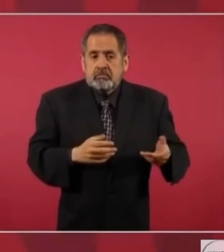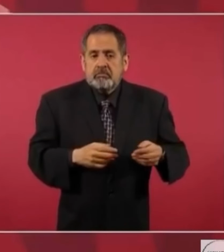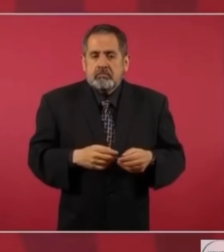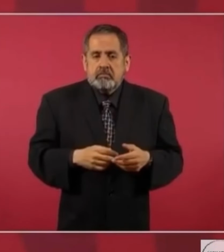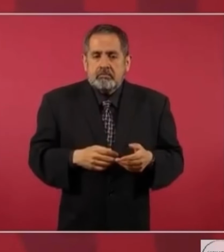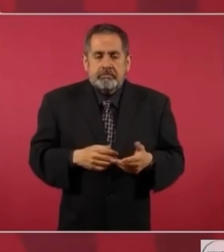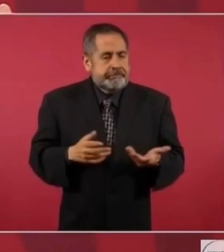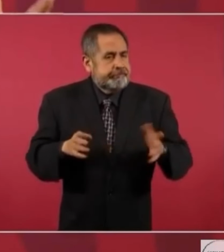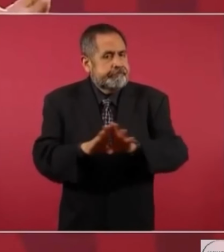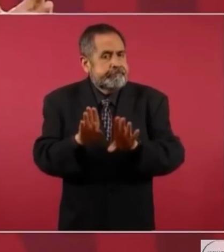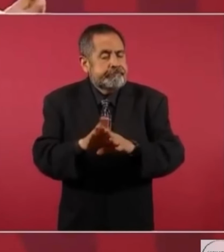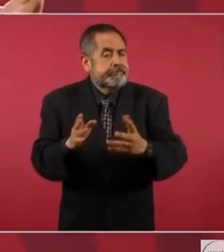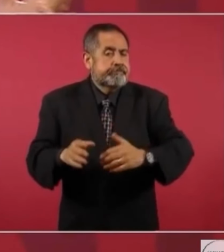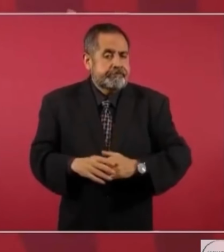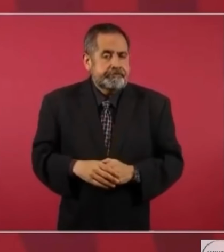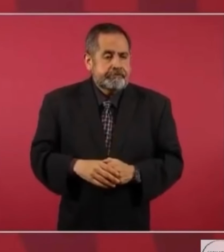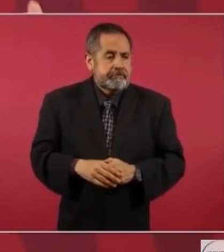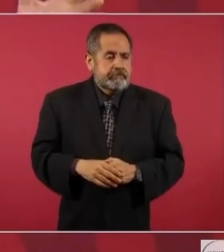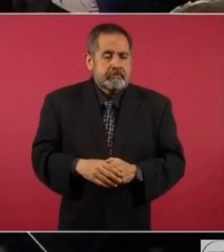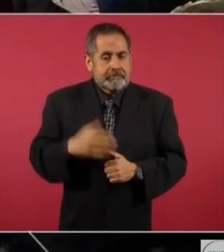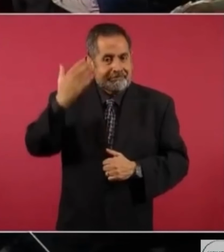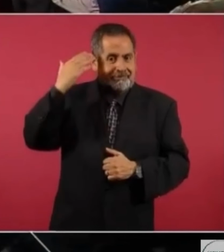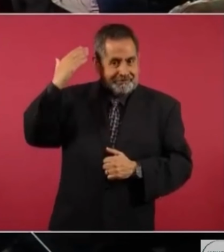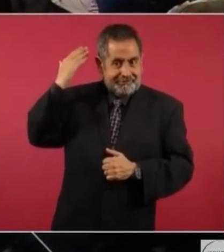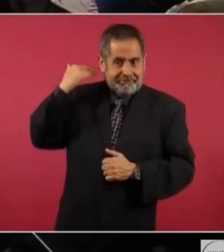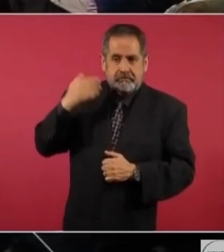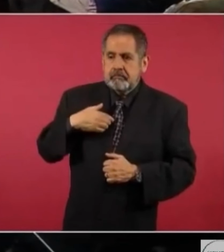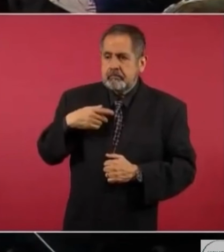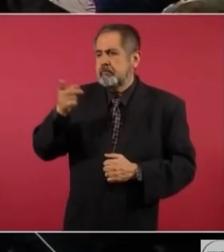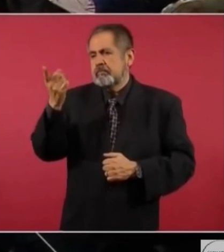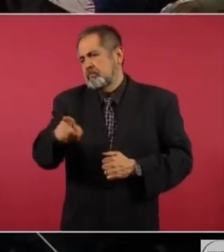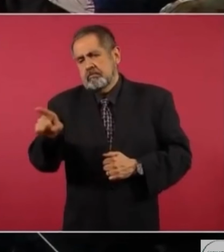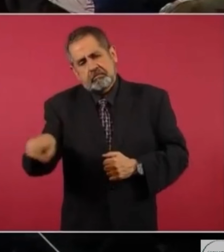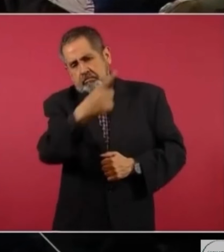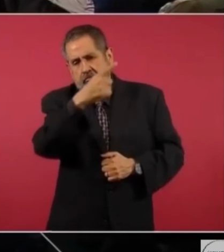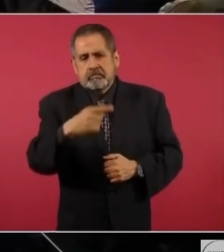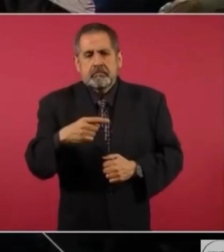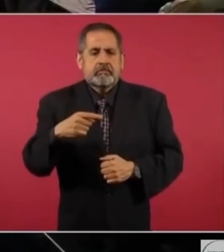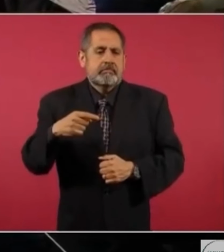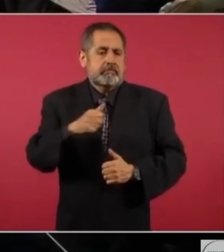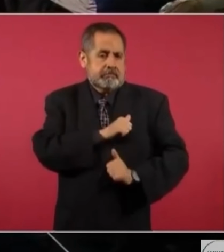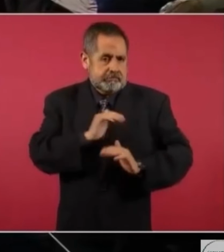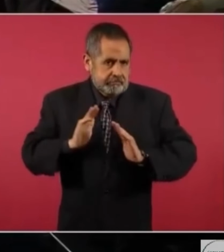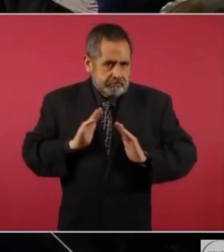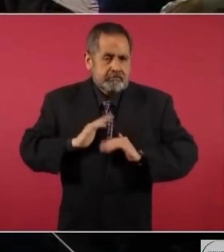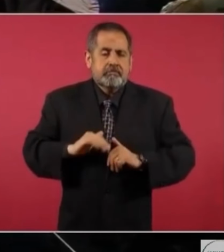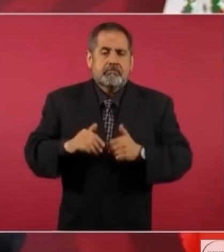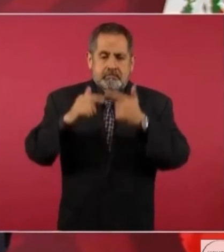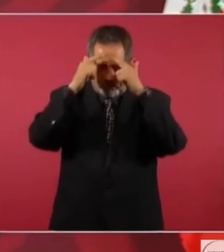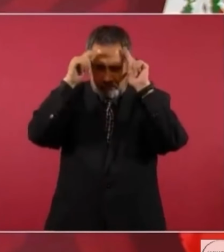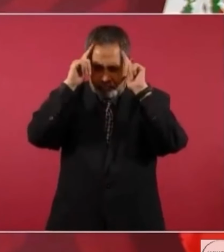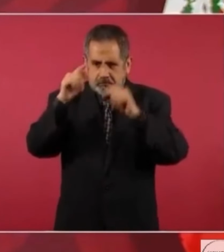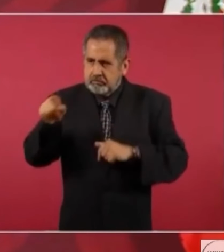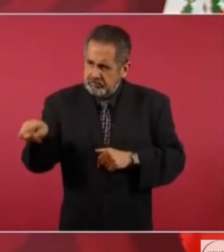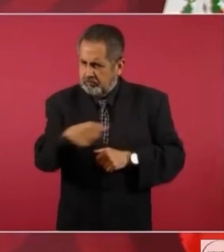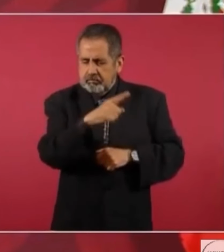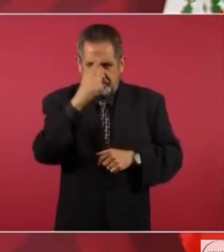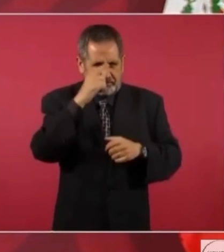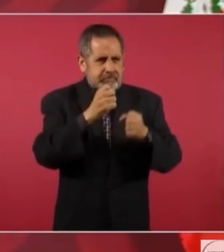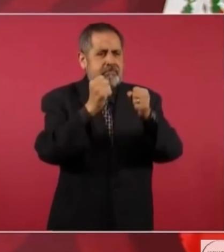usaban al ejército a la marina para labores de seguridad pública